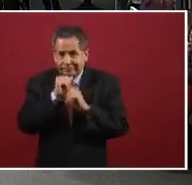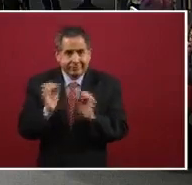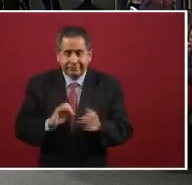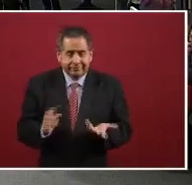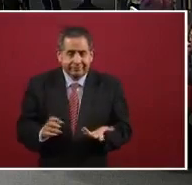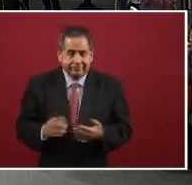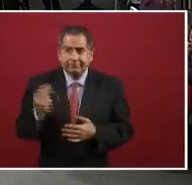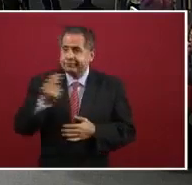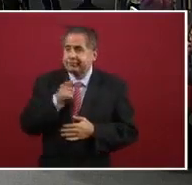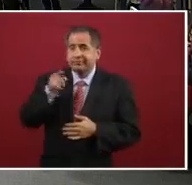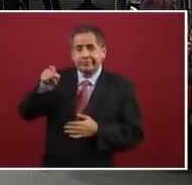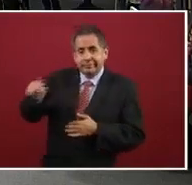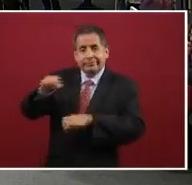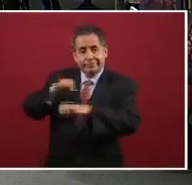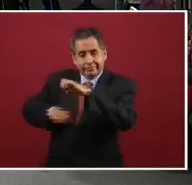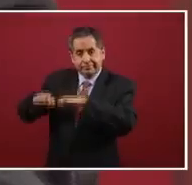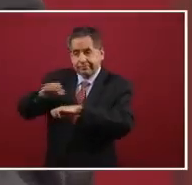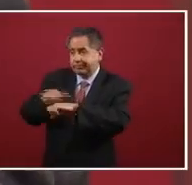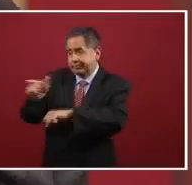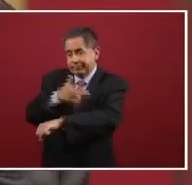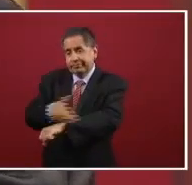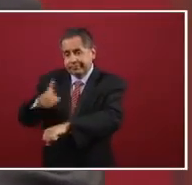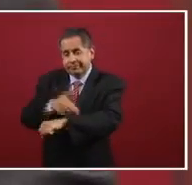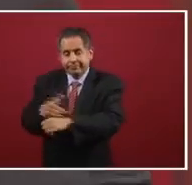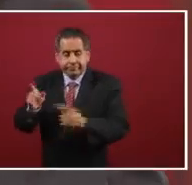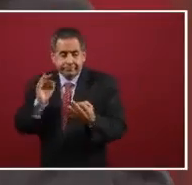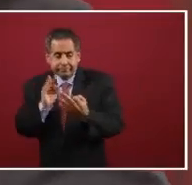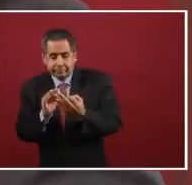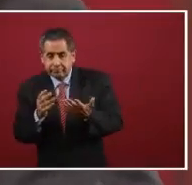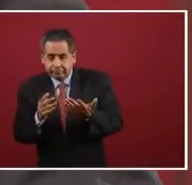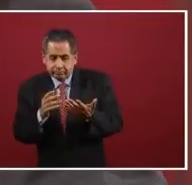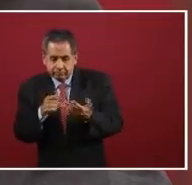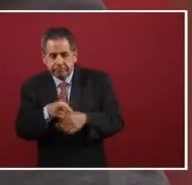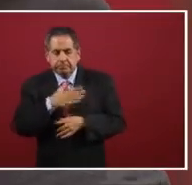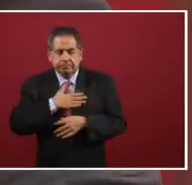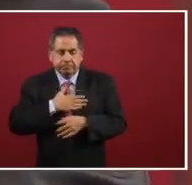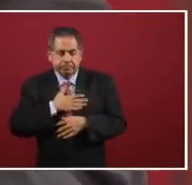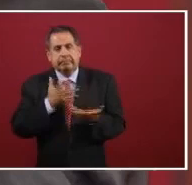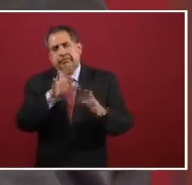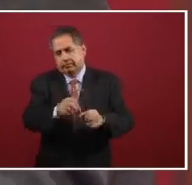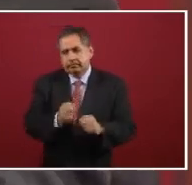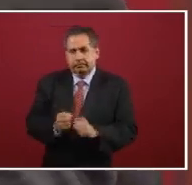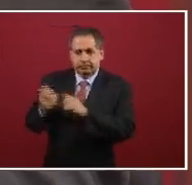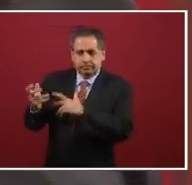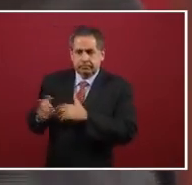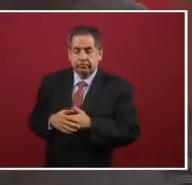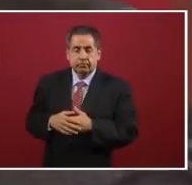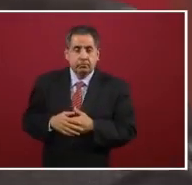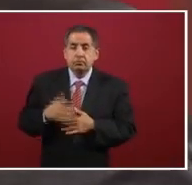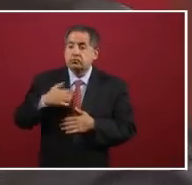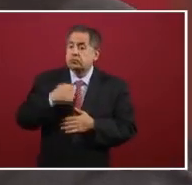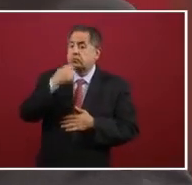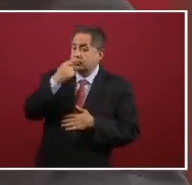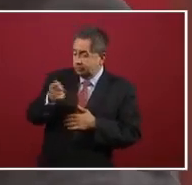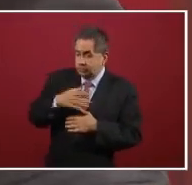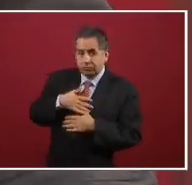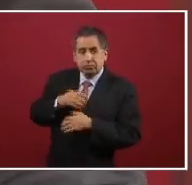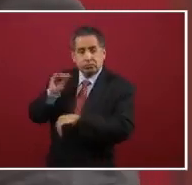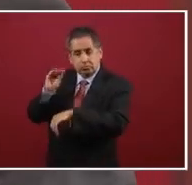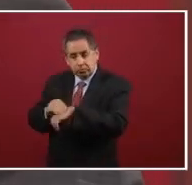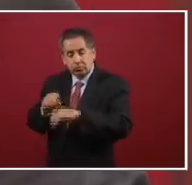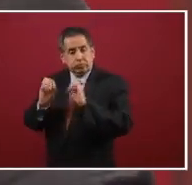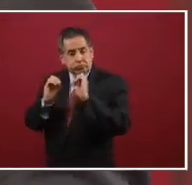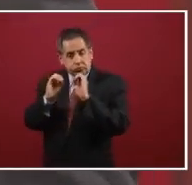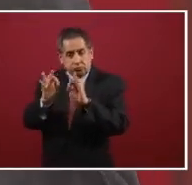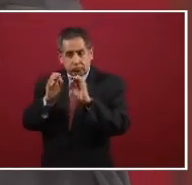embajada. E inclusive le ofrecimos que nosotros le ponemos oficinas en el país. ¿Para qué? Para que